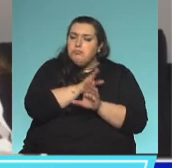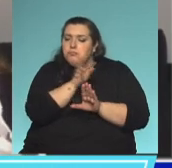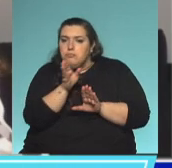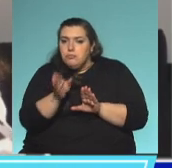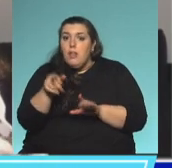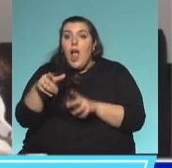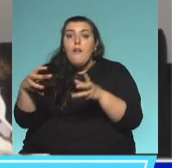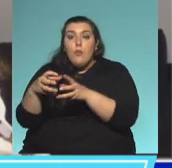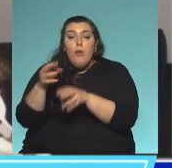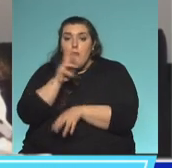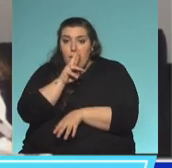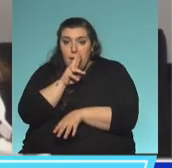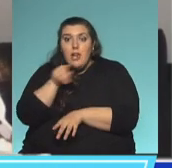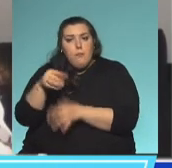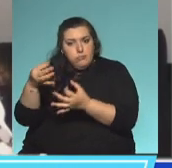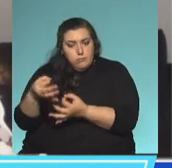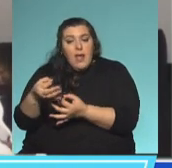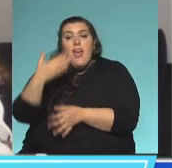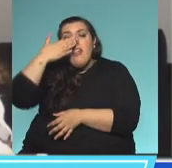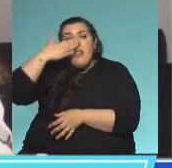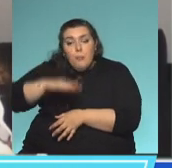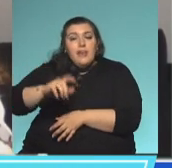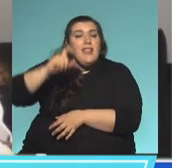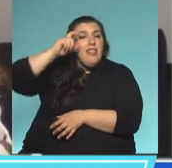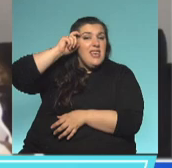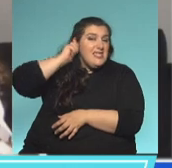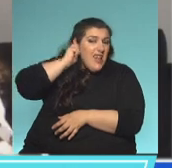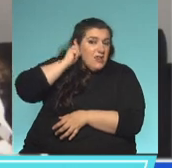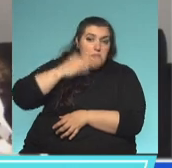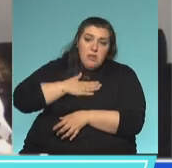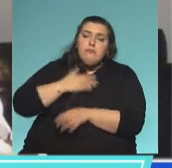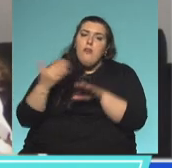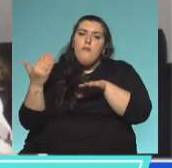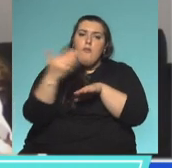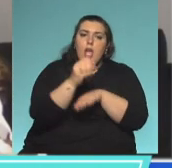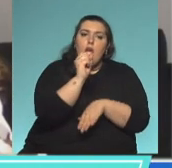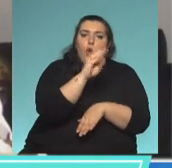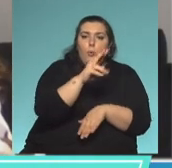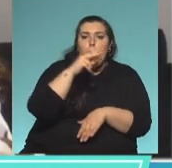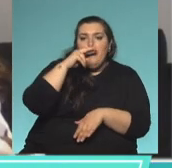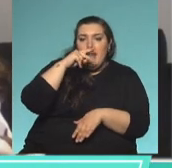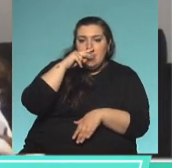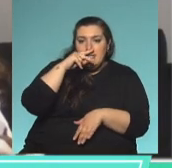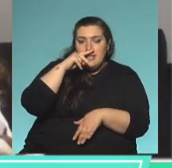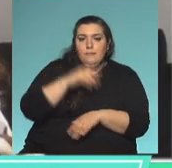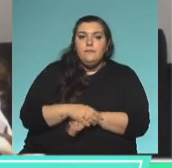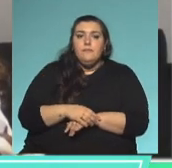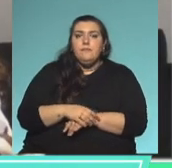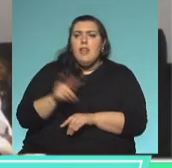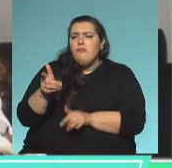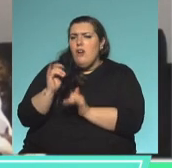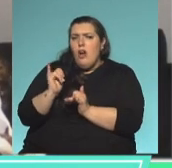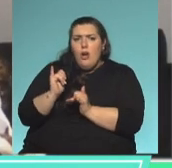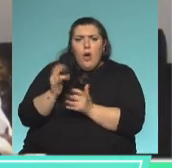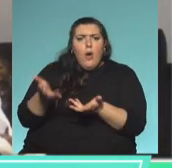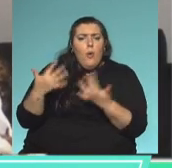a Platense a los 10 años. Milly, bien contás todo lo que has hecho en tu corta vida y sobre